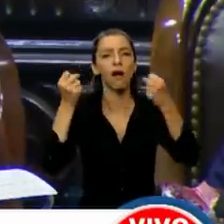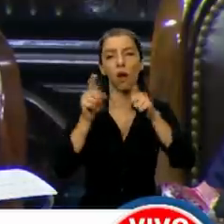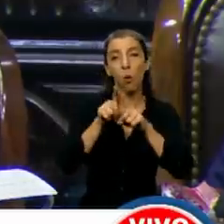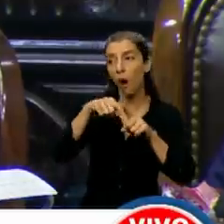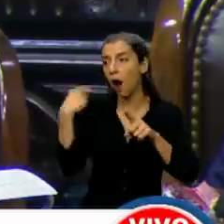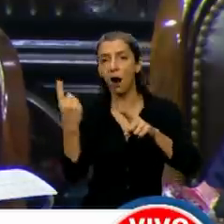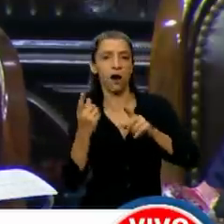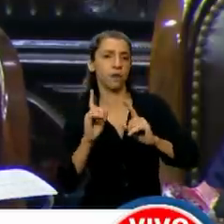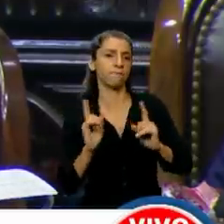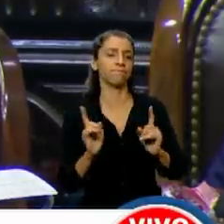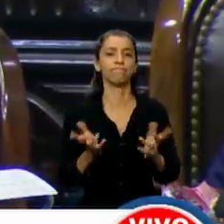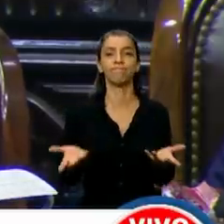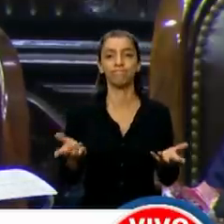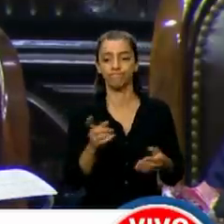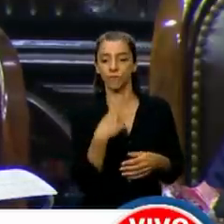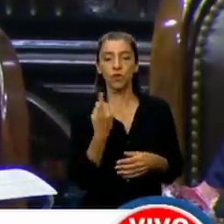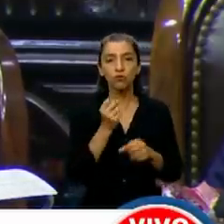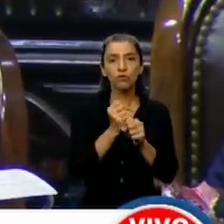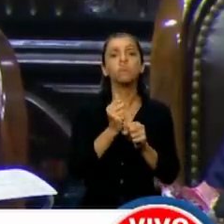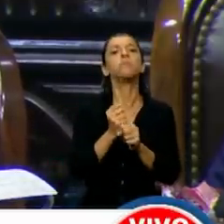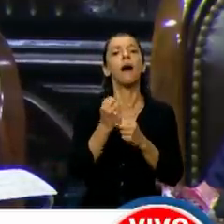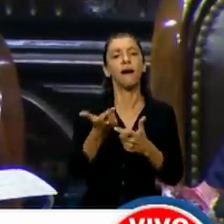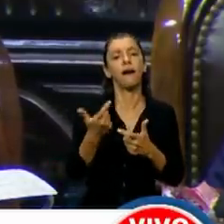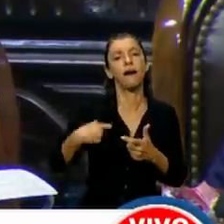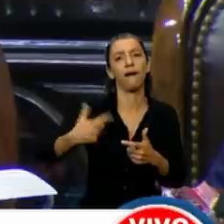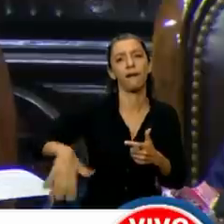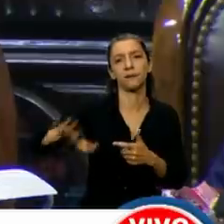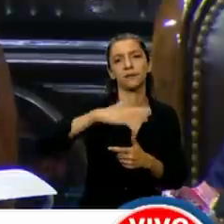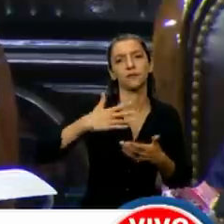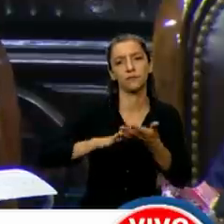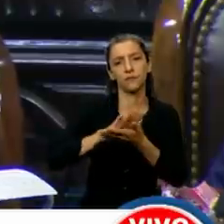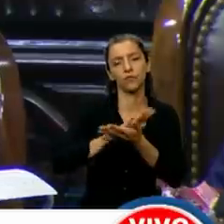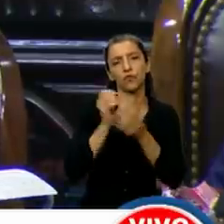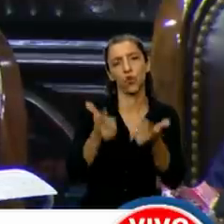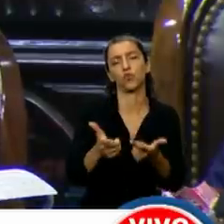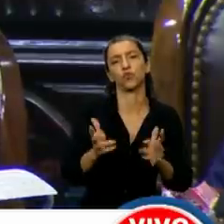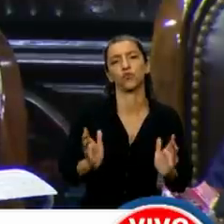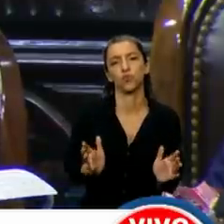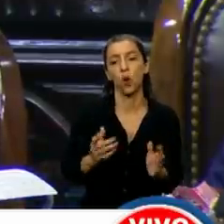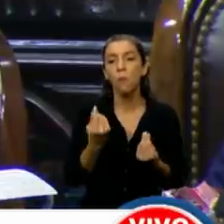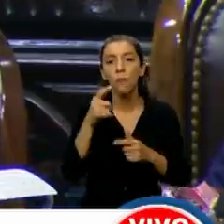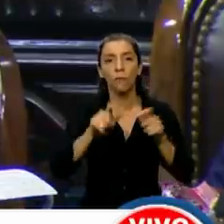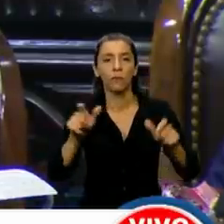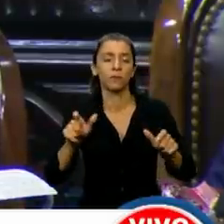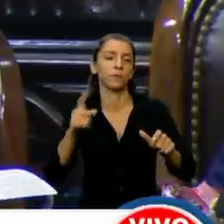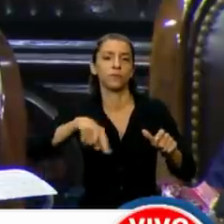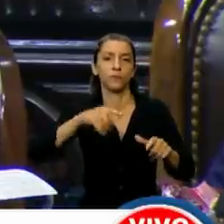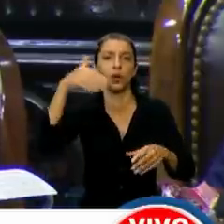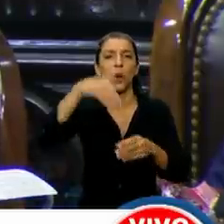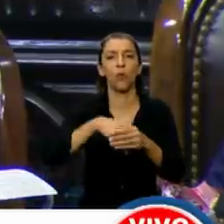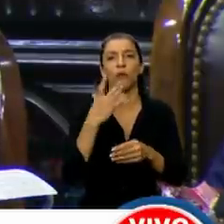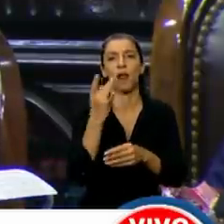nosotros somos servidores públicos y estamos para dar respuestas a quienes nos han elegido a quienes nos han votado a la